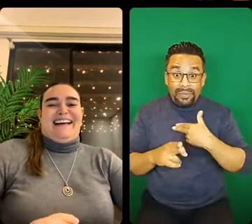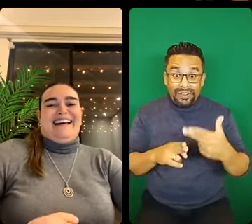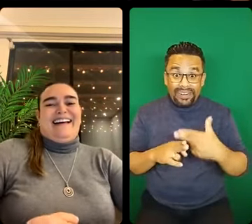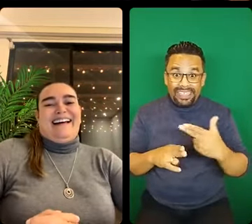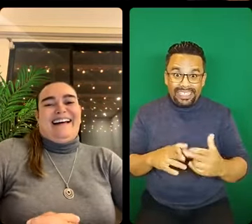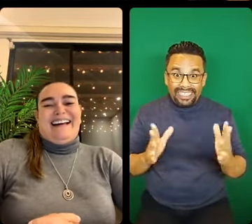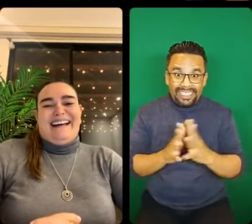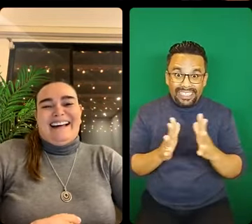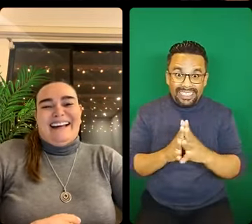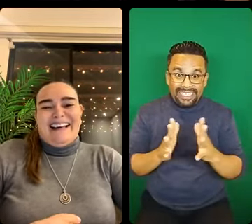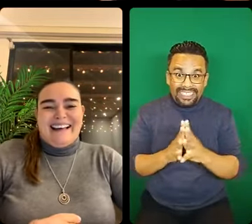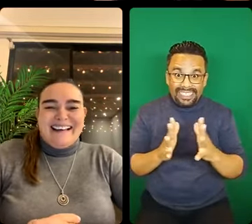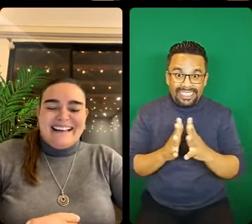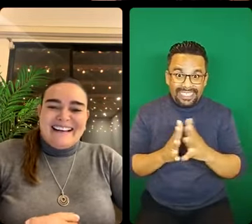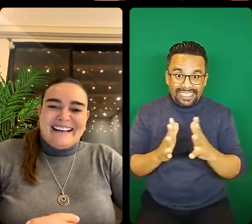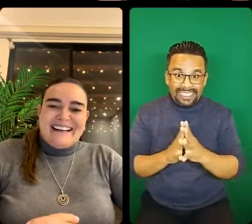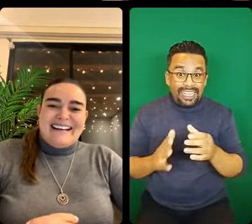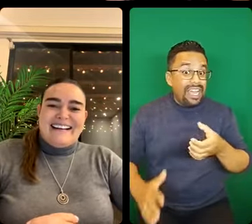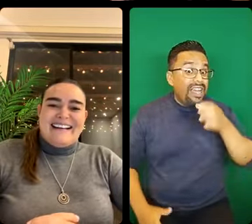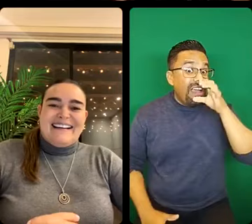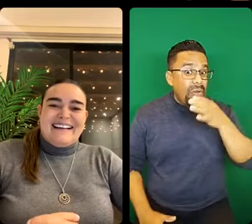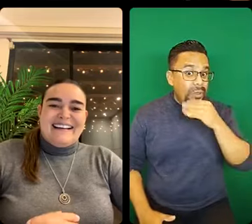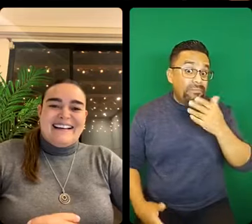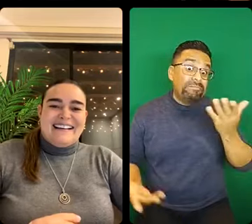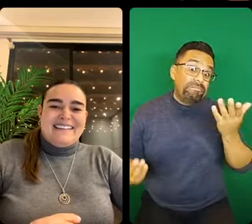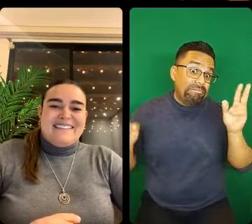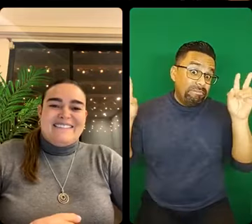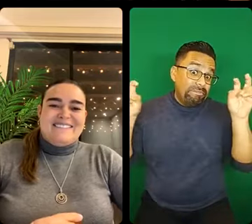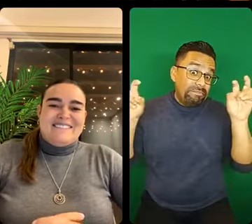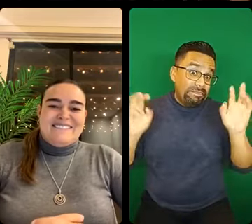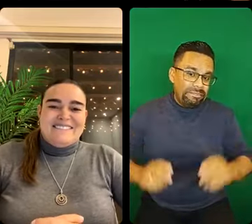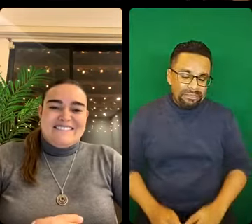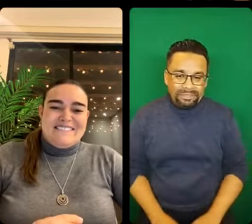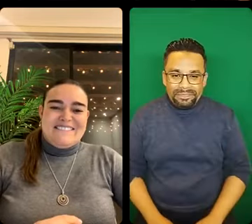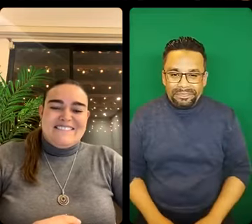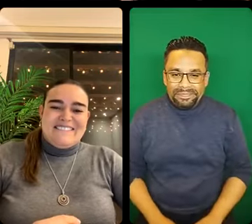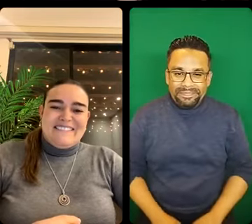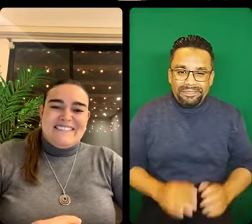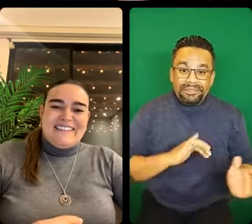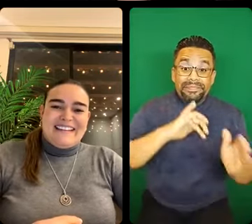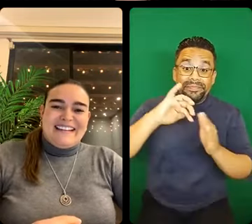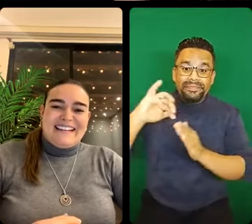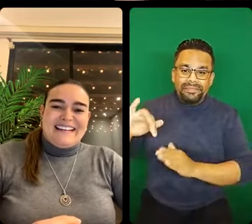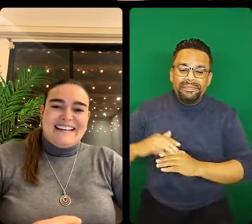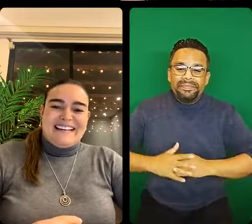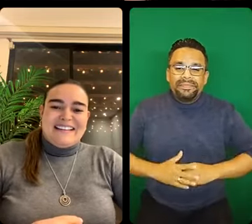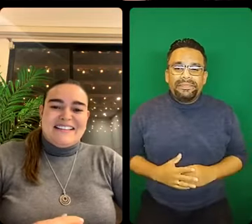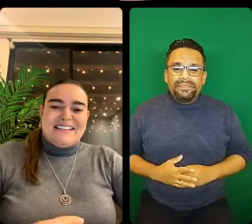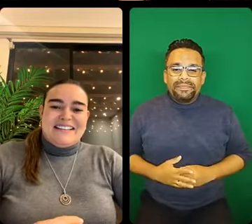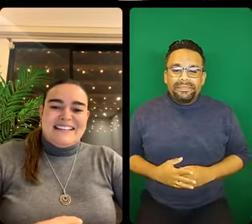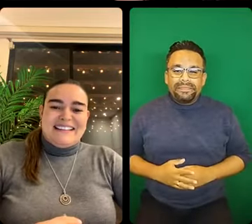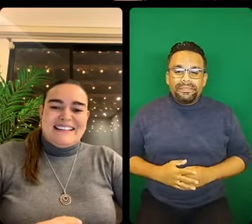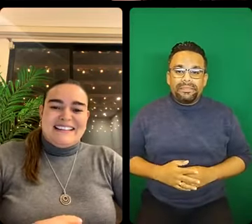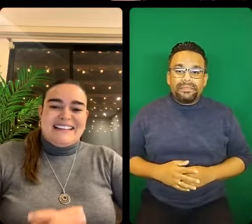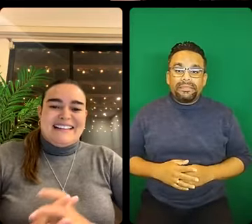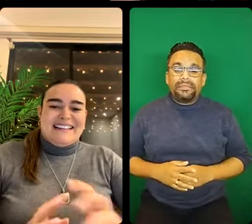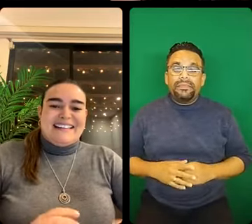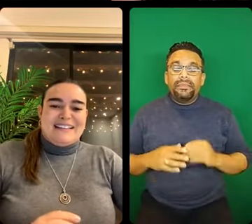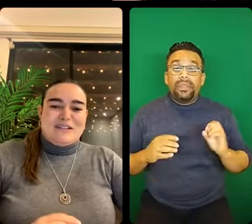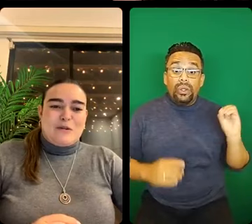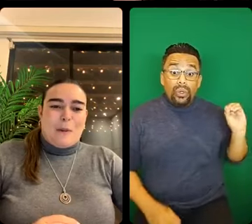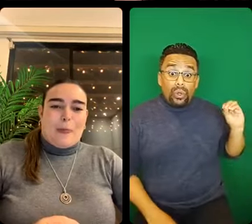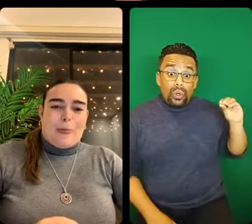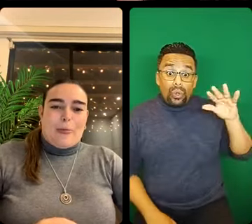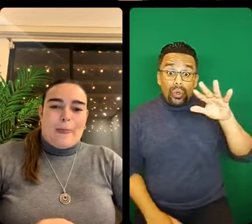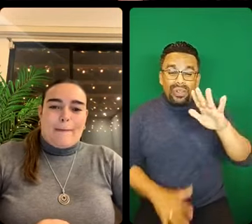Ya viene. Voy con la siguiente tanda. Voy con el 70. Luz de Esperanza,